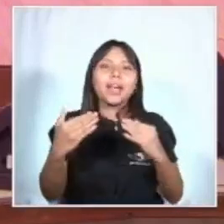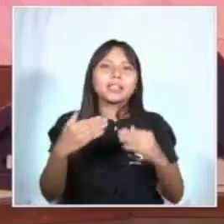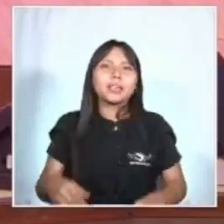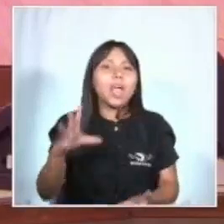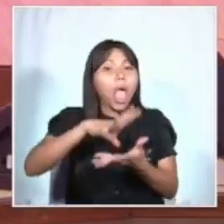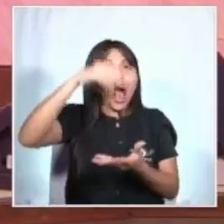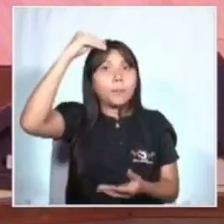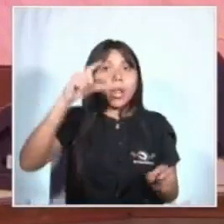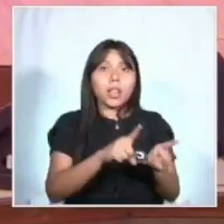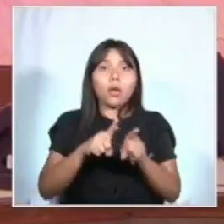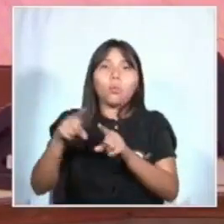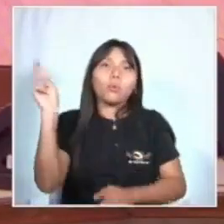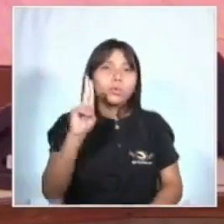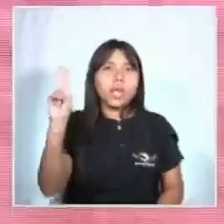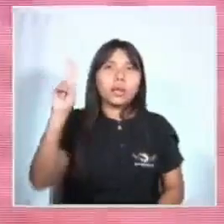aprende cómo usarla.